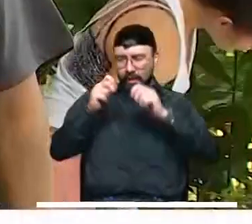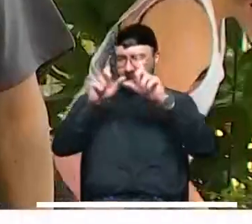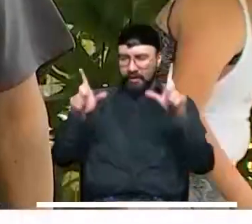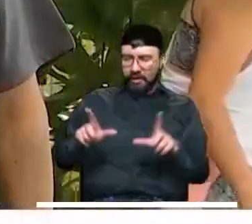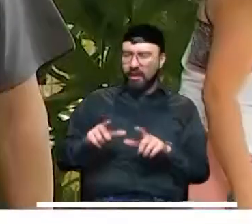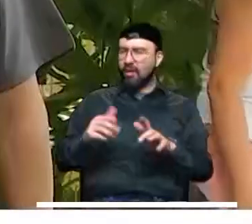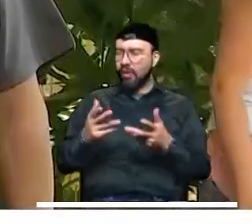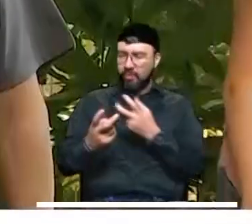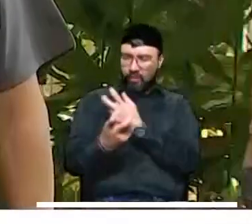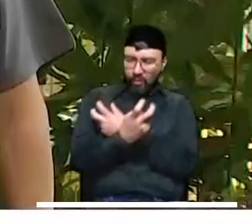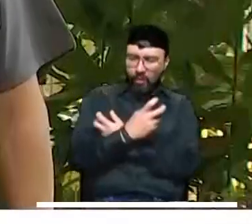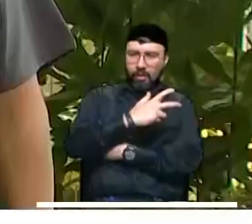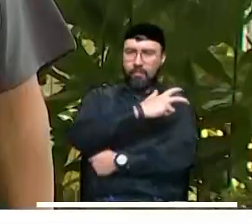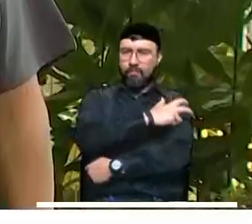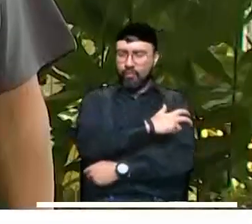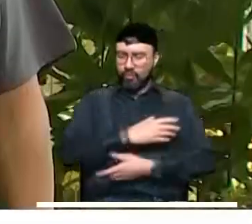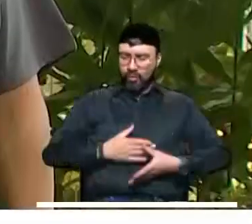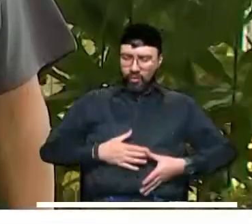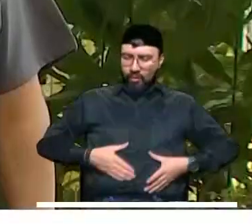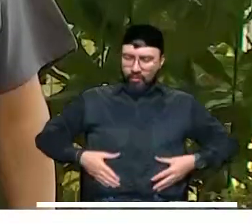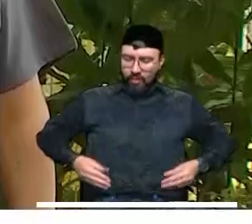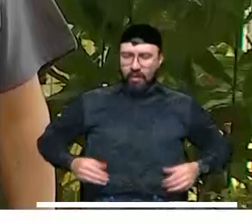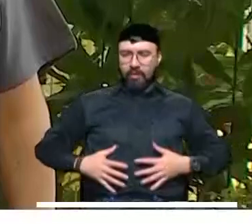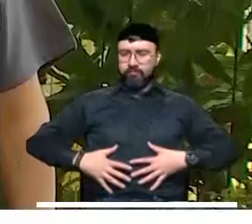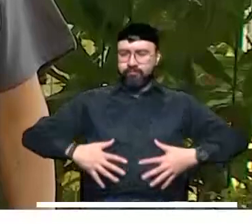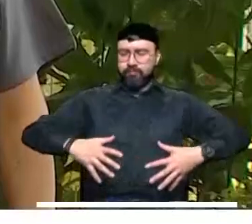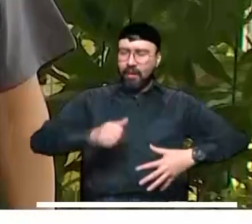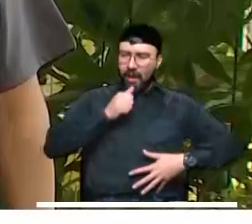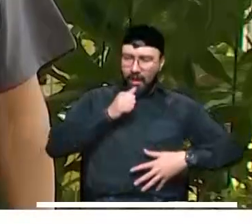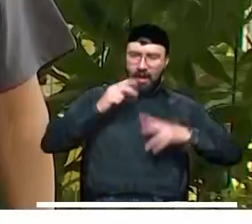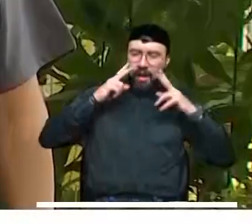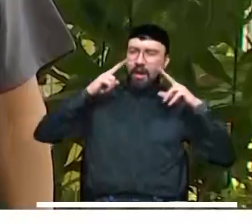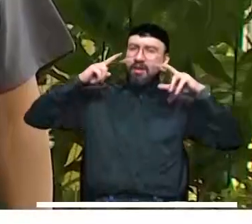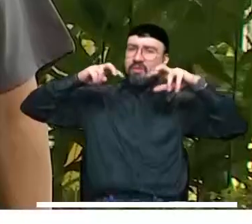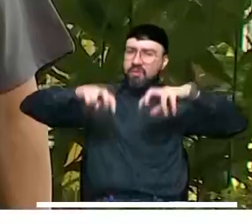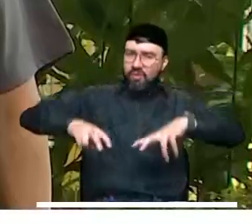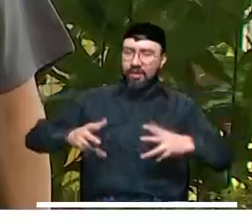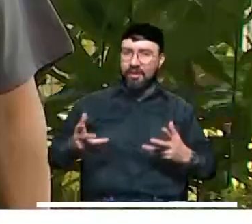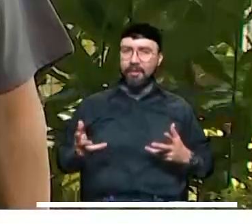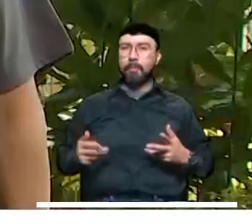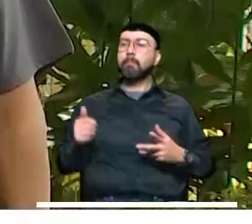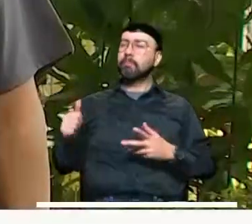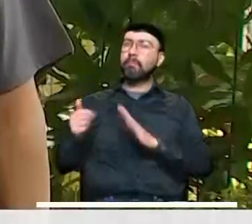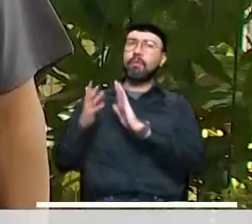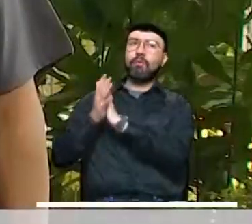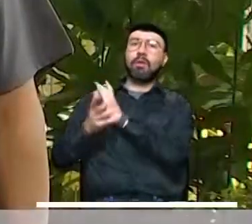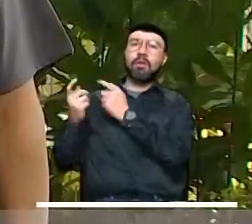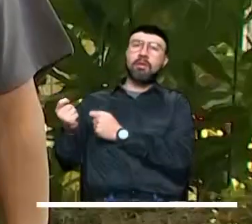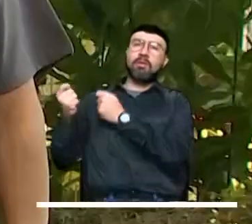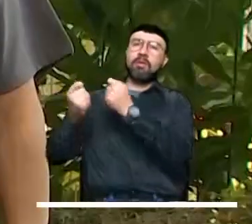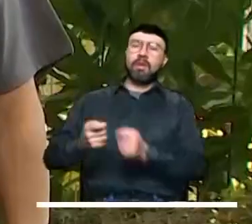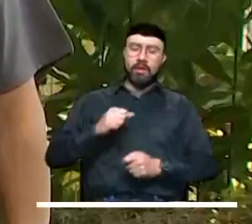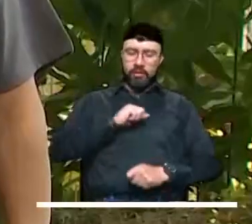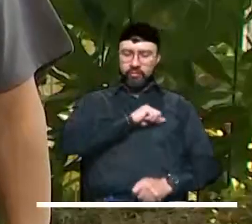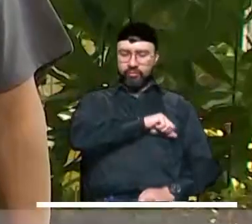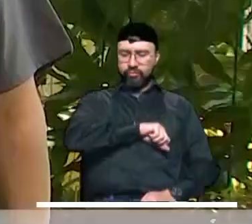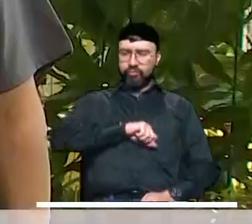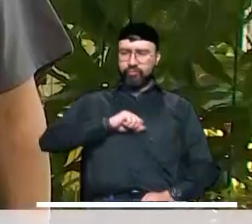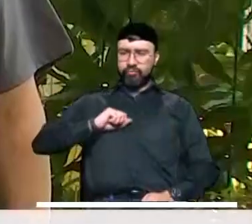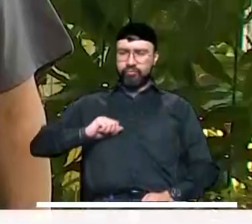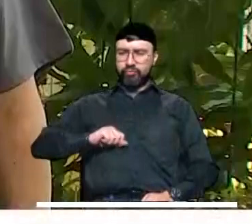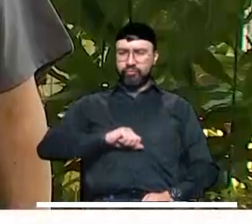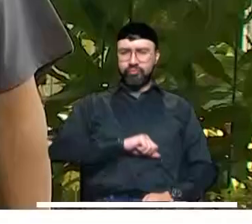el hueso, el músculo, la grasa y la hidratación. Él nos da un informe ecográfico y en ese examen